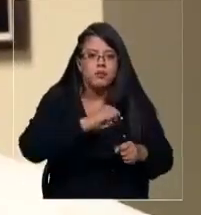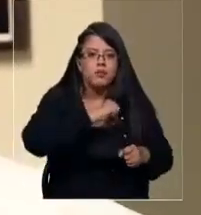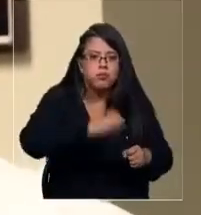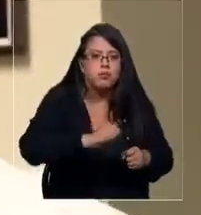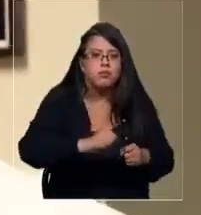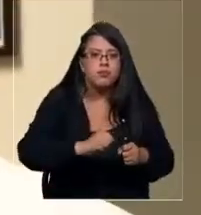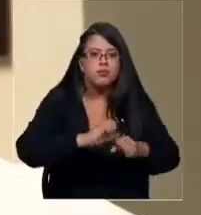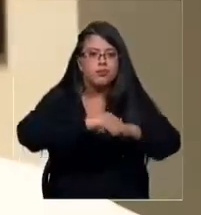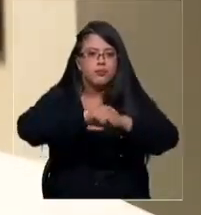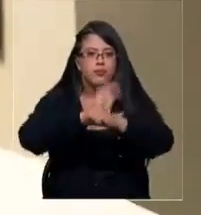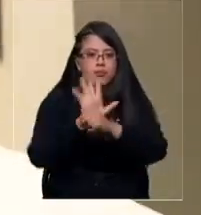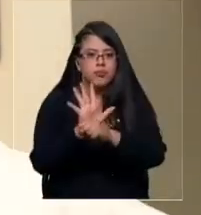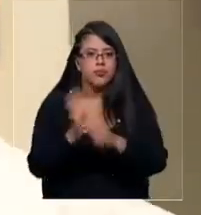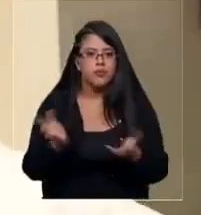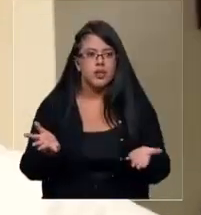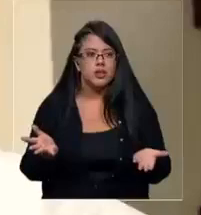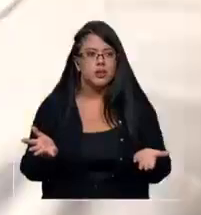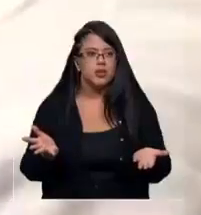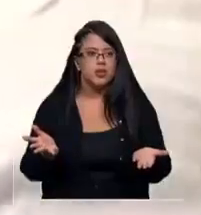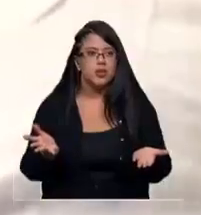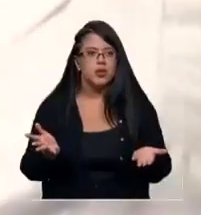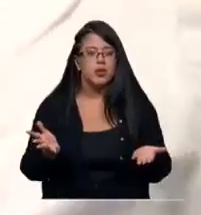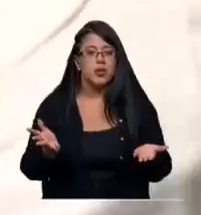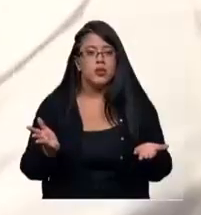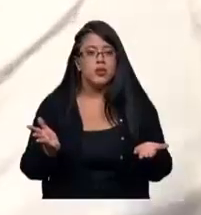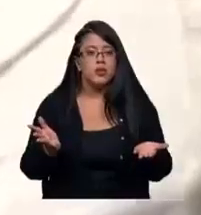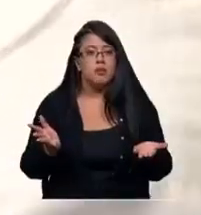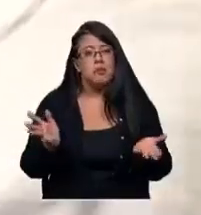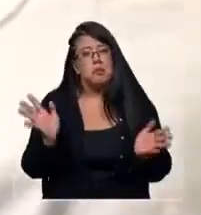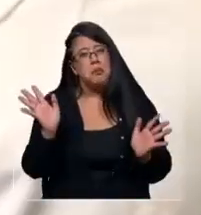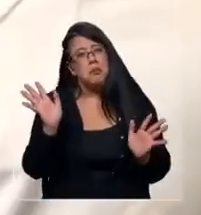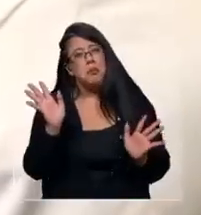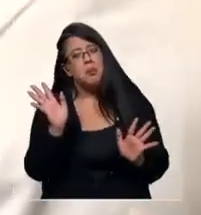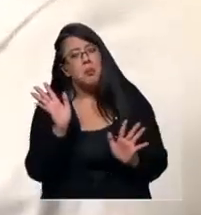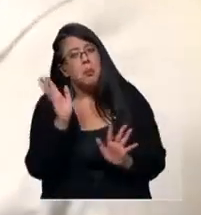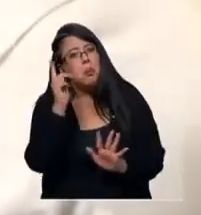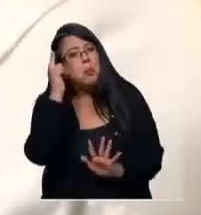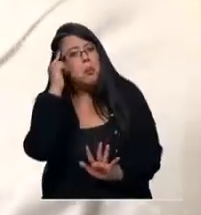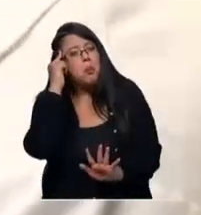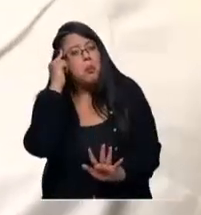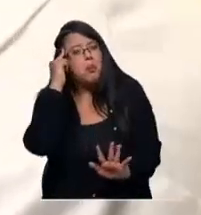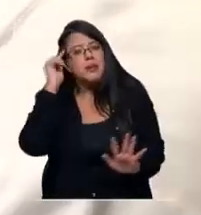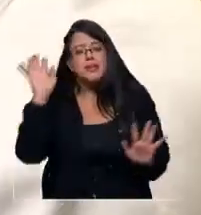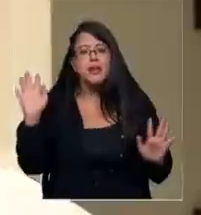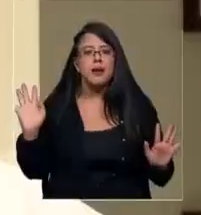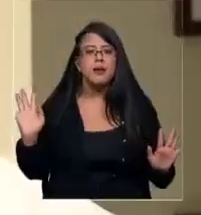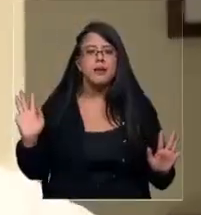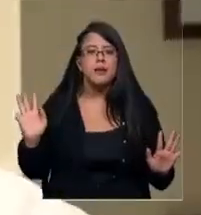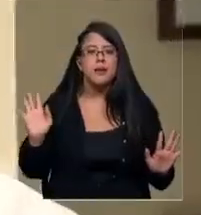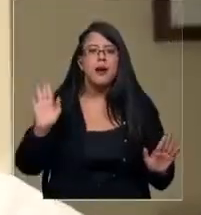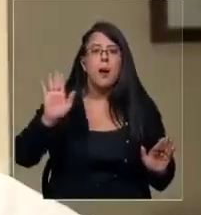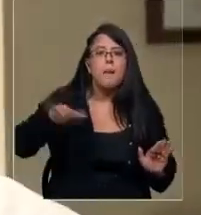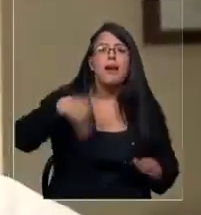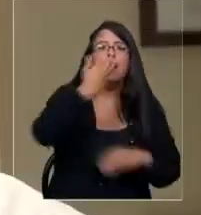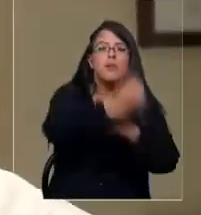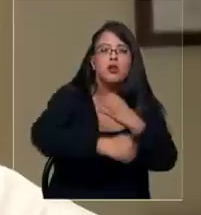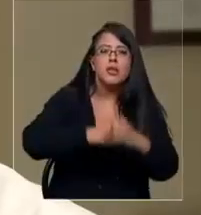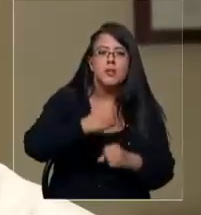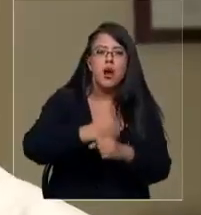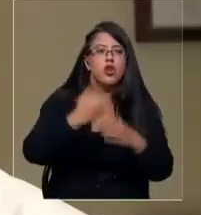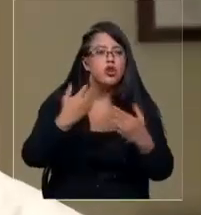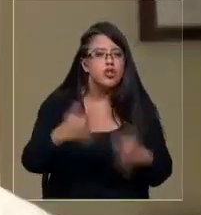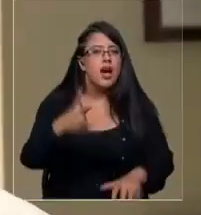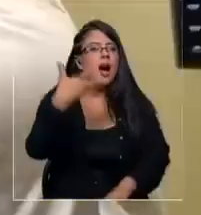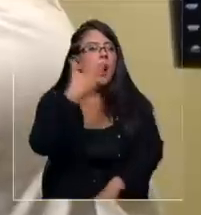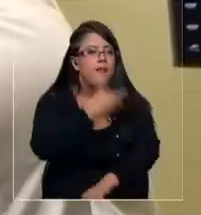uno podría, en no mucho tiempo, podríamos pensar quizás para allá al 2021, tener una vacuna que